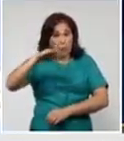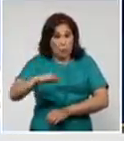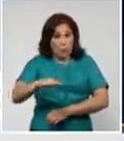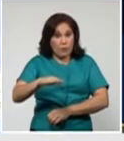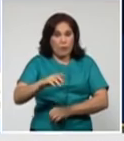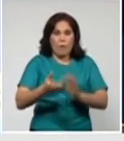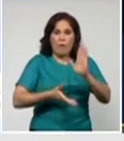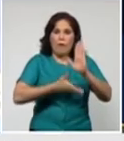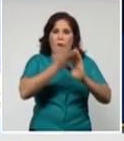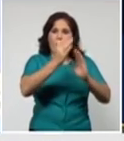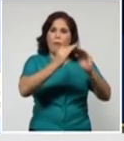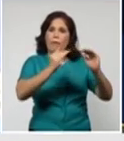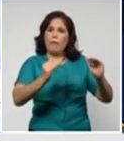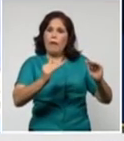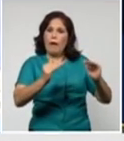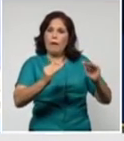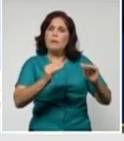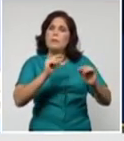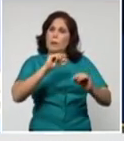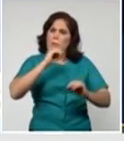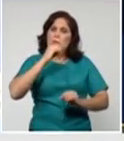alta con una evolución